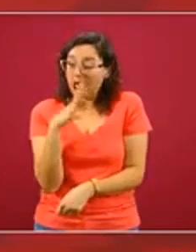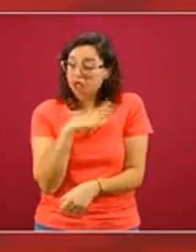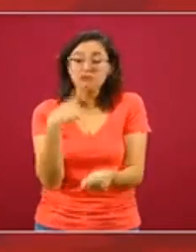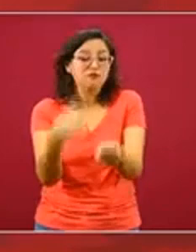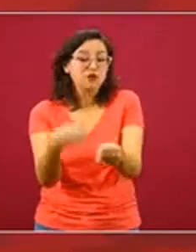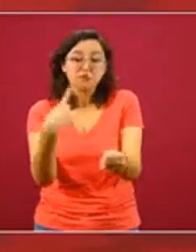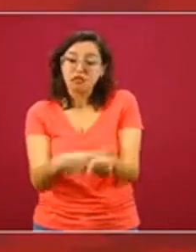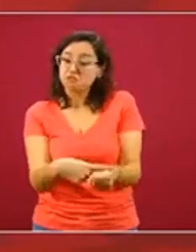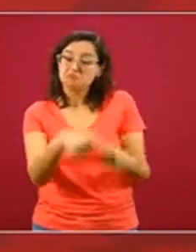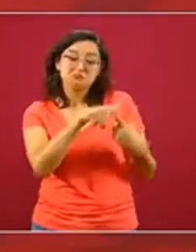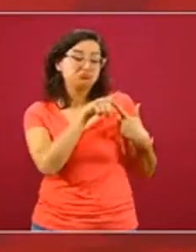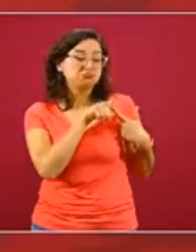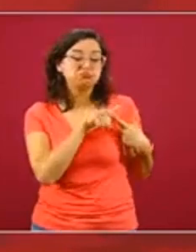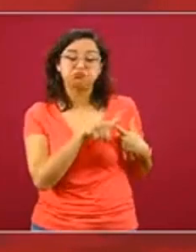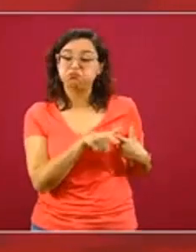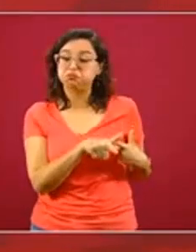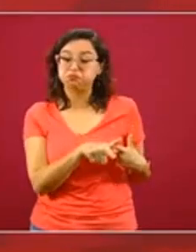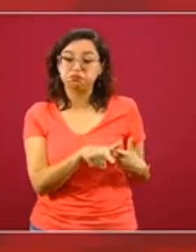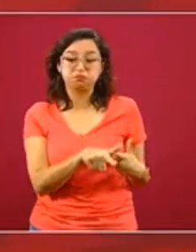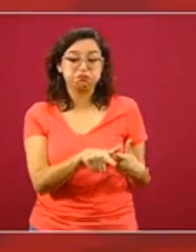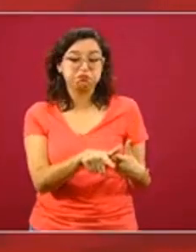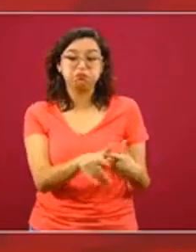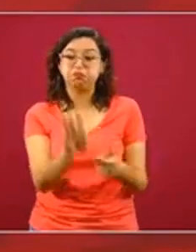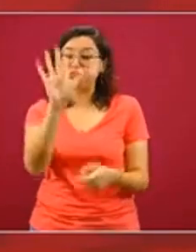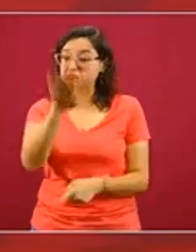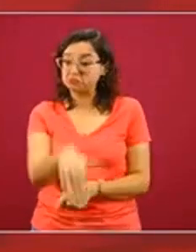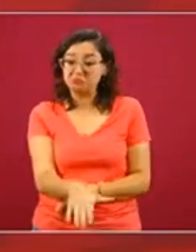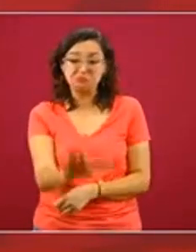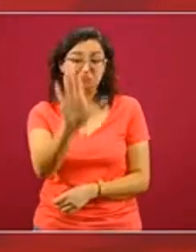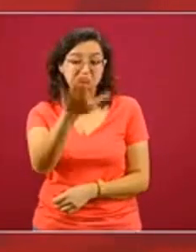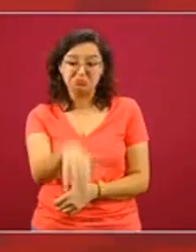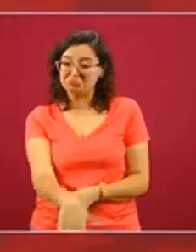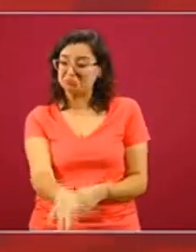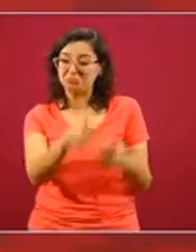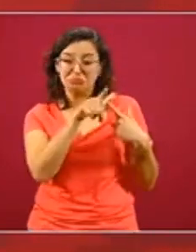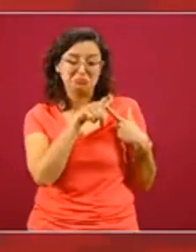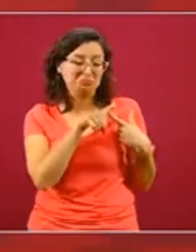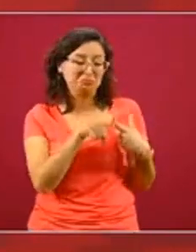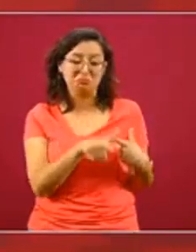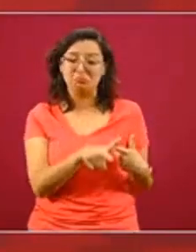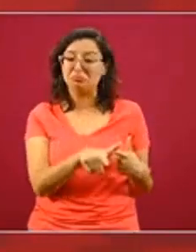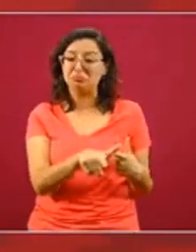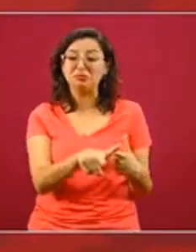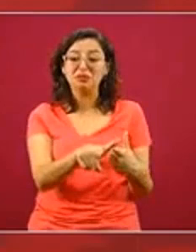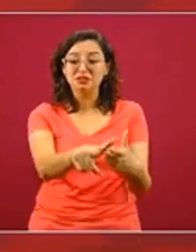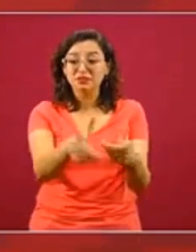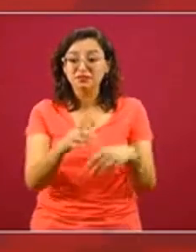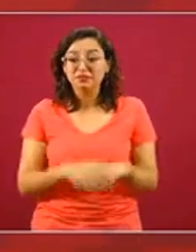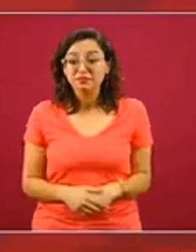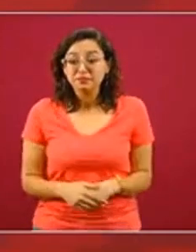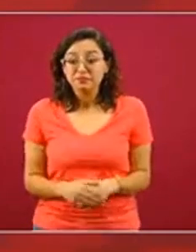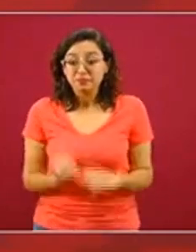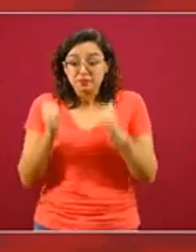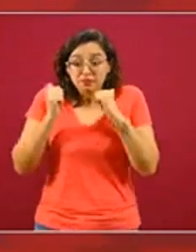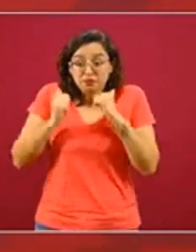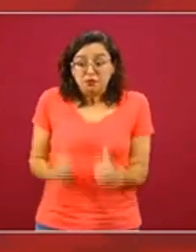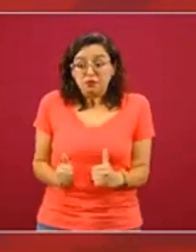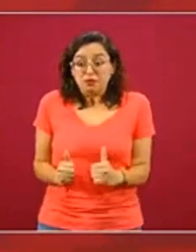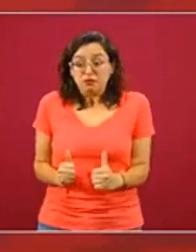estará teniendo subidas y bajadas. Pero no podemos quedarnos congelados como